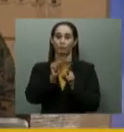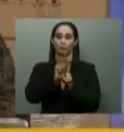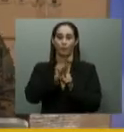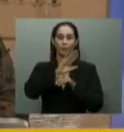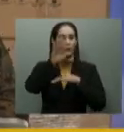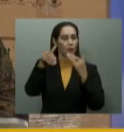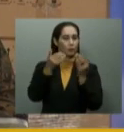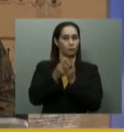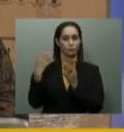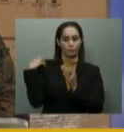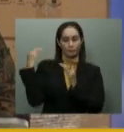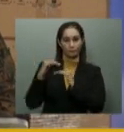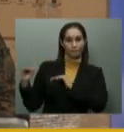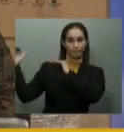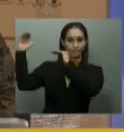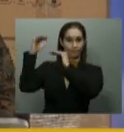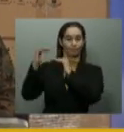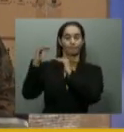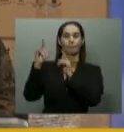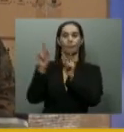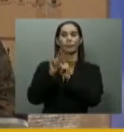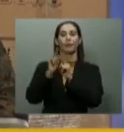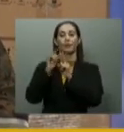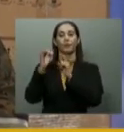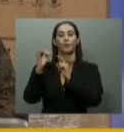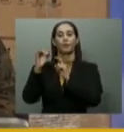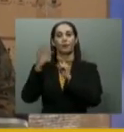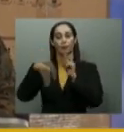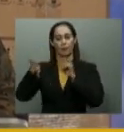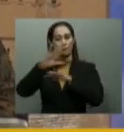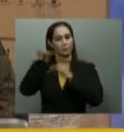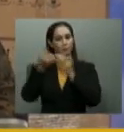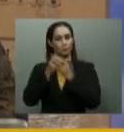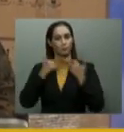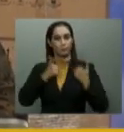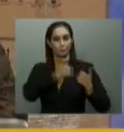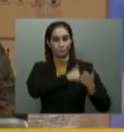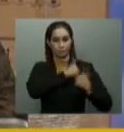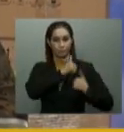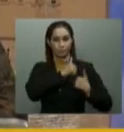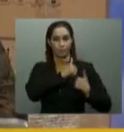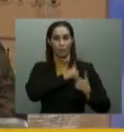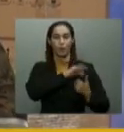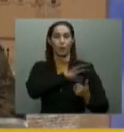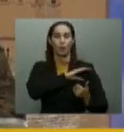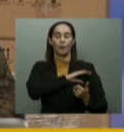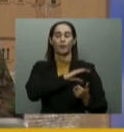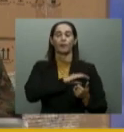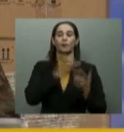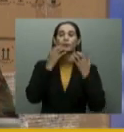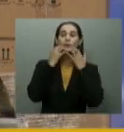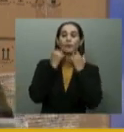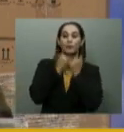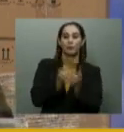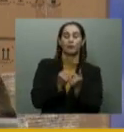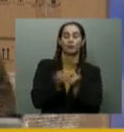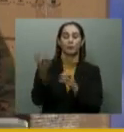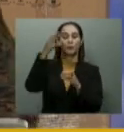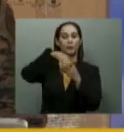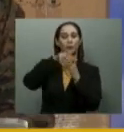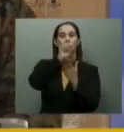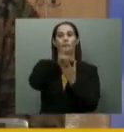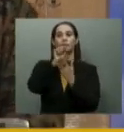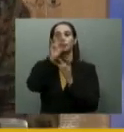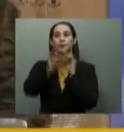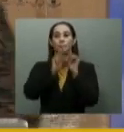amado el uso de la fuerza que es uno de los aspectos que más preocupa a la población el comportamiento arbitrario a veces de